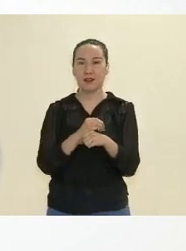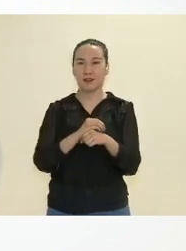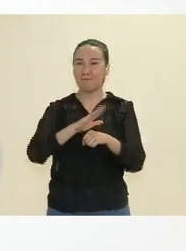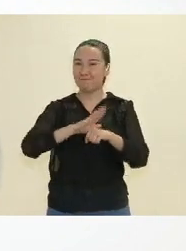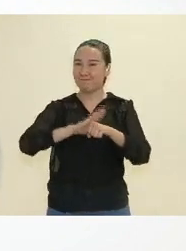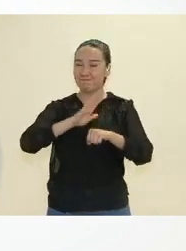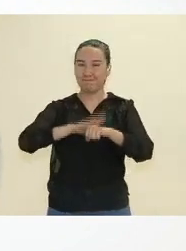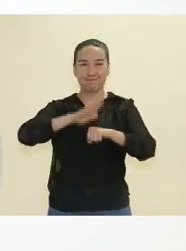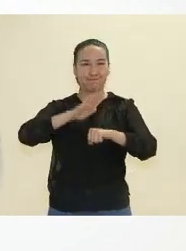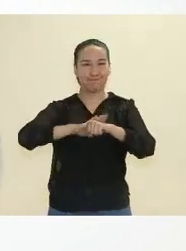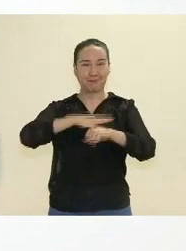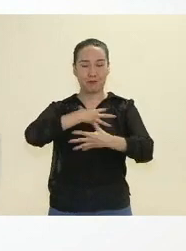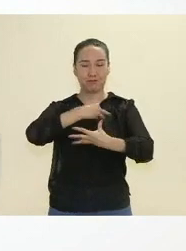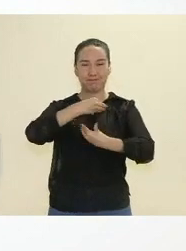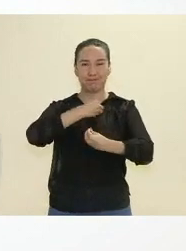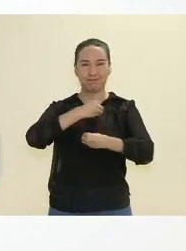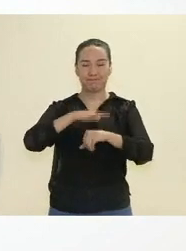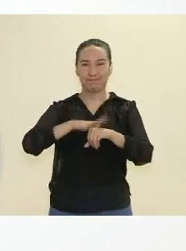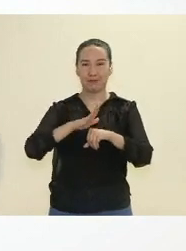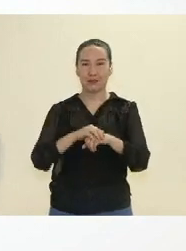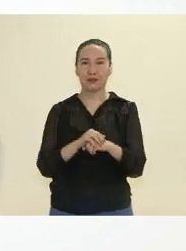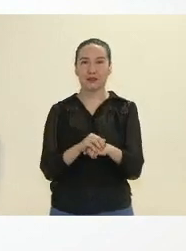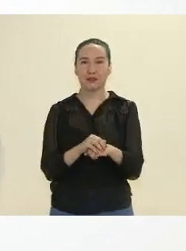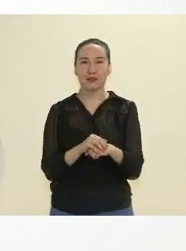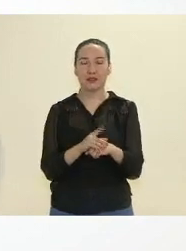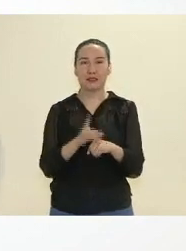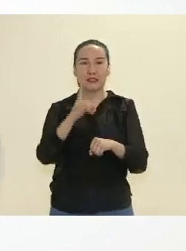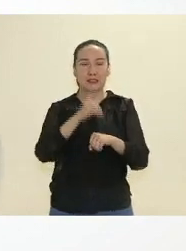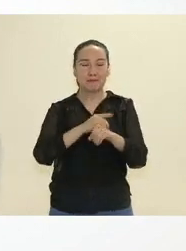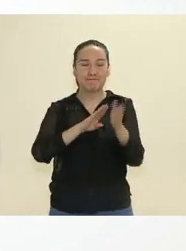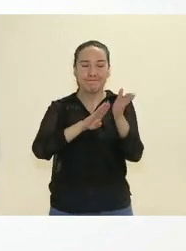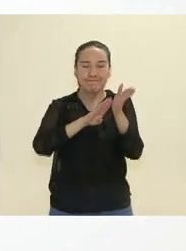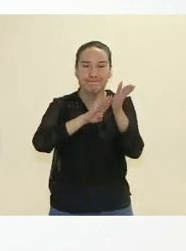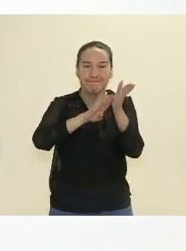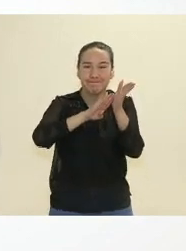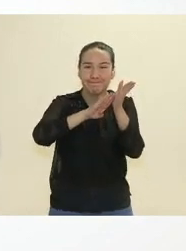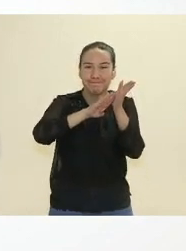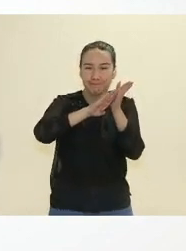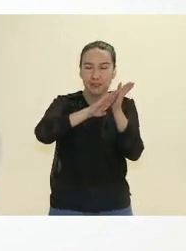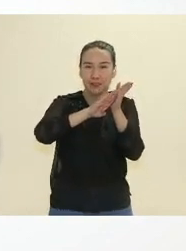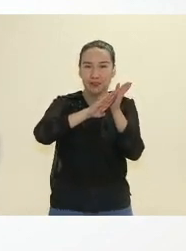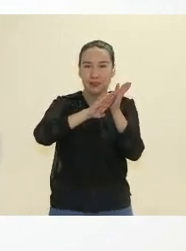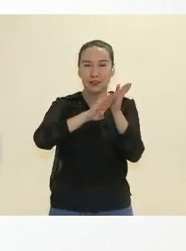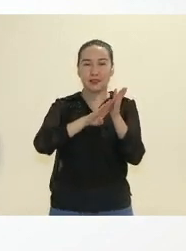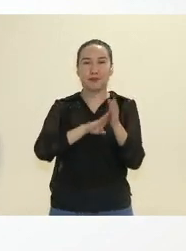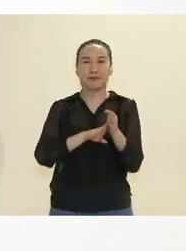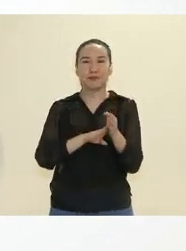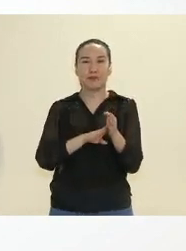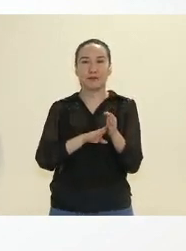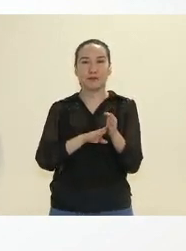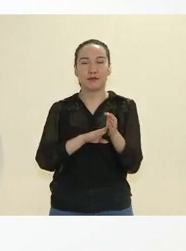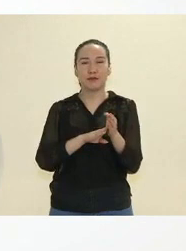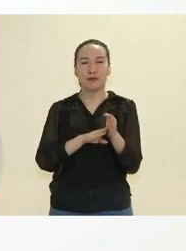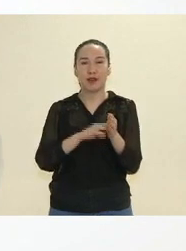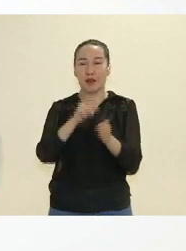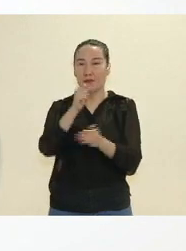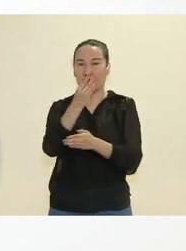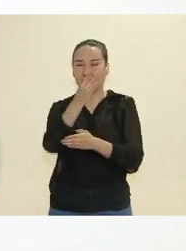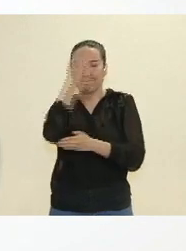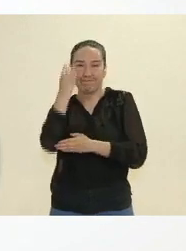estados que presentan entre 51 a 100 casos amarillo para los que registran entre 101 y 250